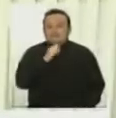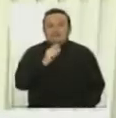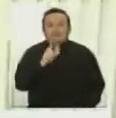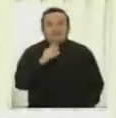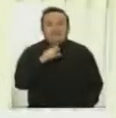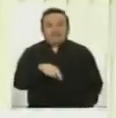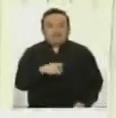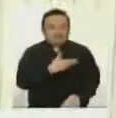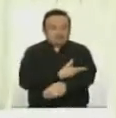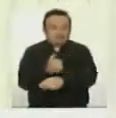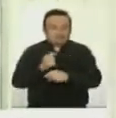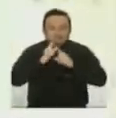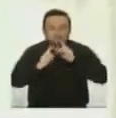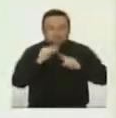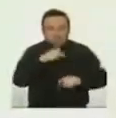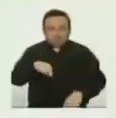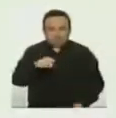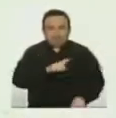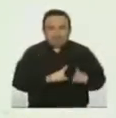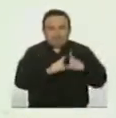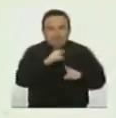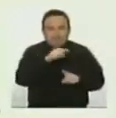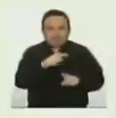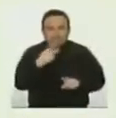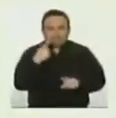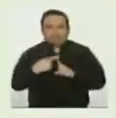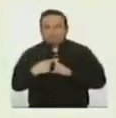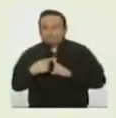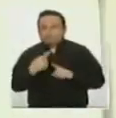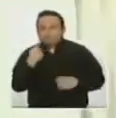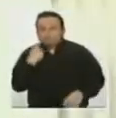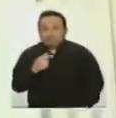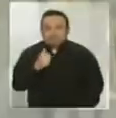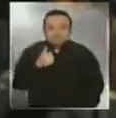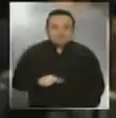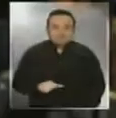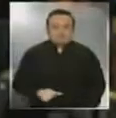el resultado de los exámenes aplicados a algunos miembros del grupo.